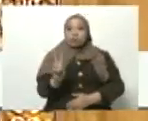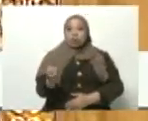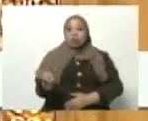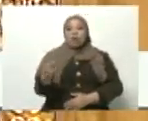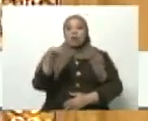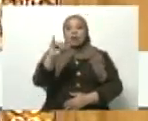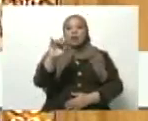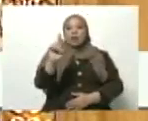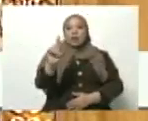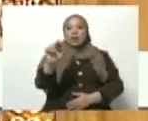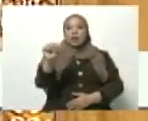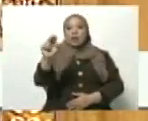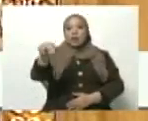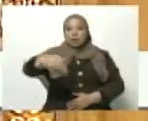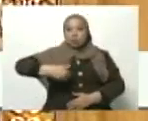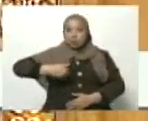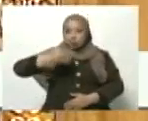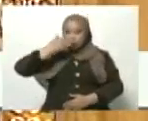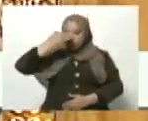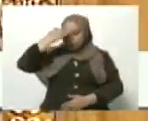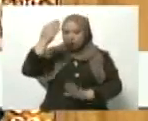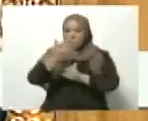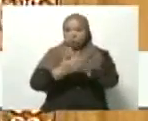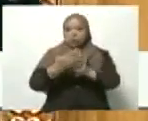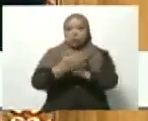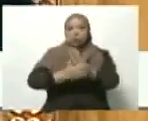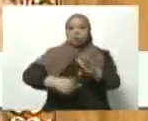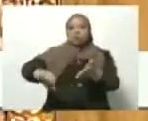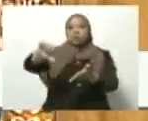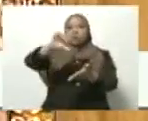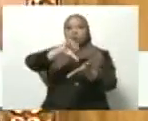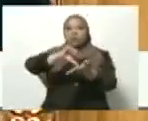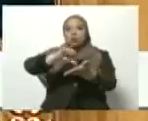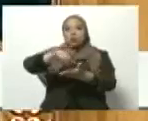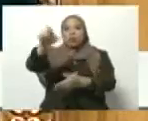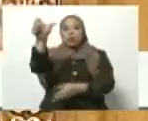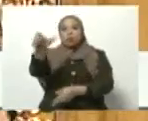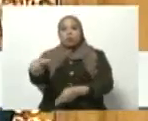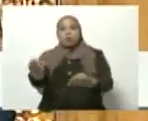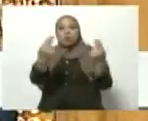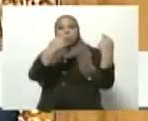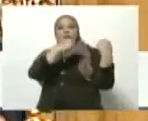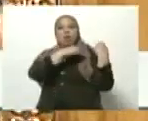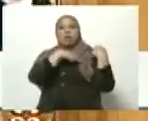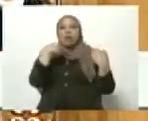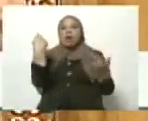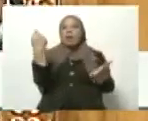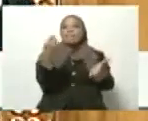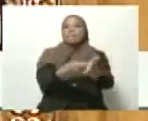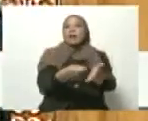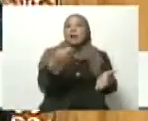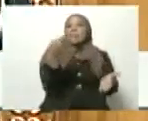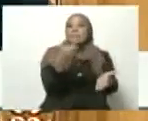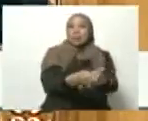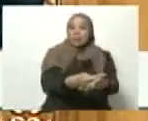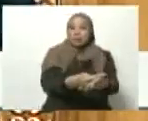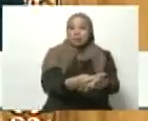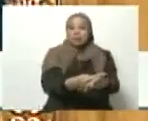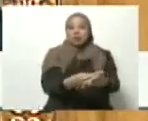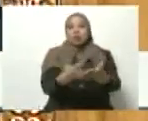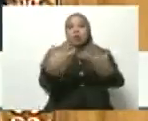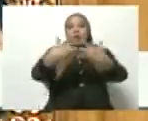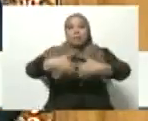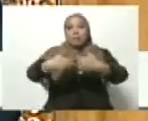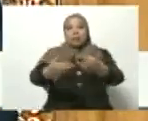la amenaza y la coerción y el soborno. Vamos a llamar a los capitanes y le vamos a pagar. Vamos a llamar a los dueños de las empresas y le